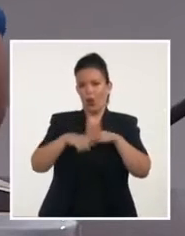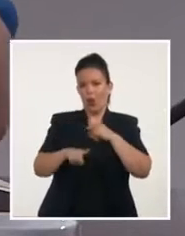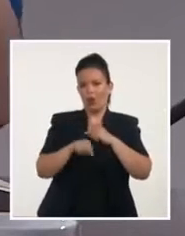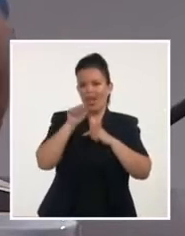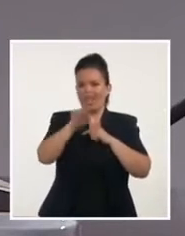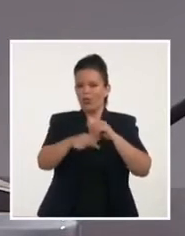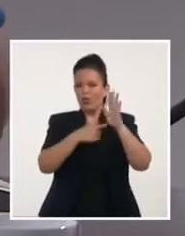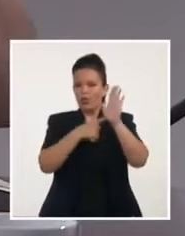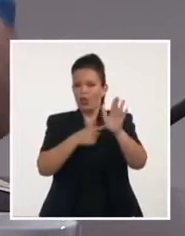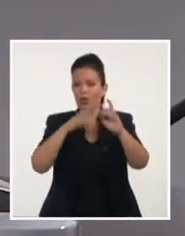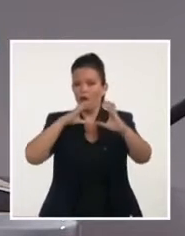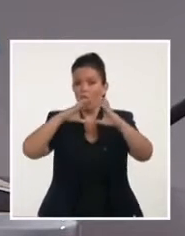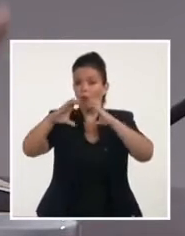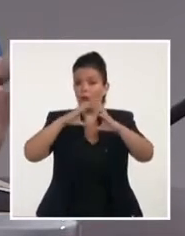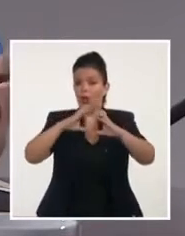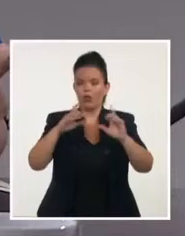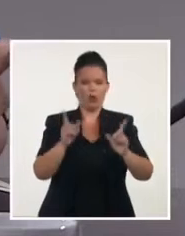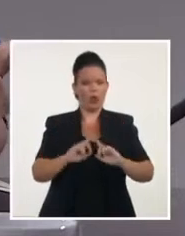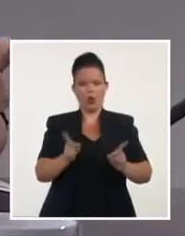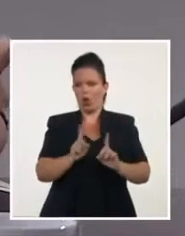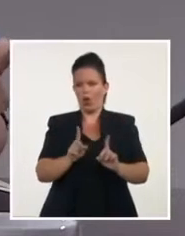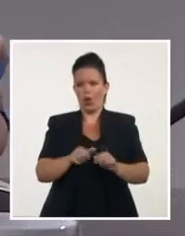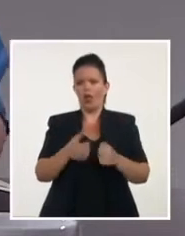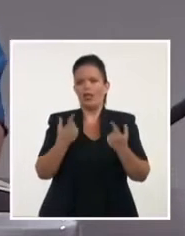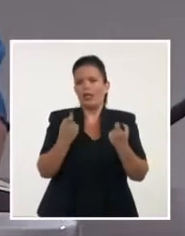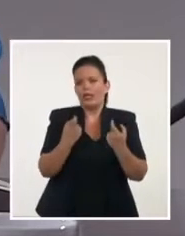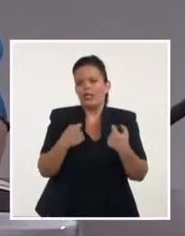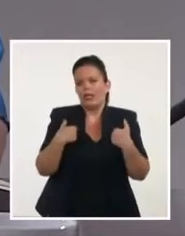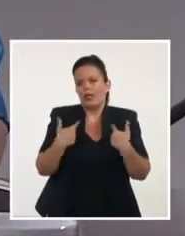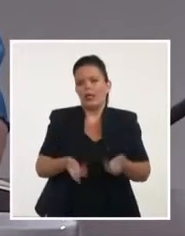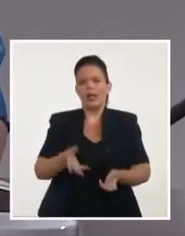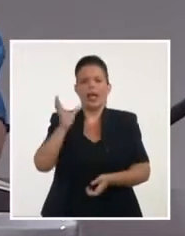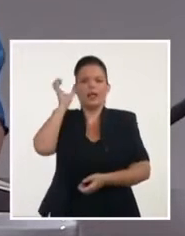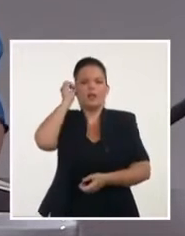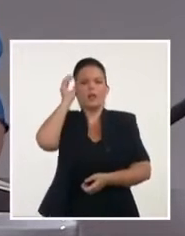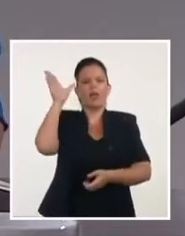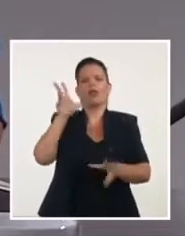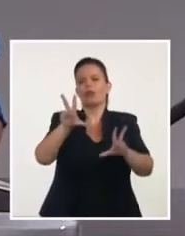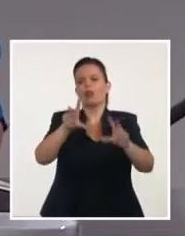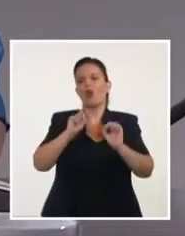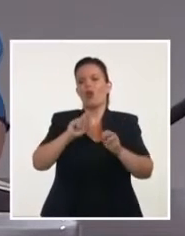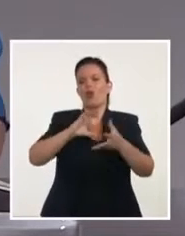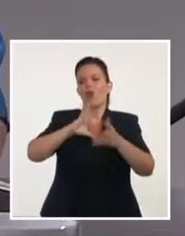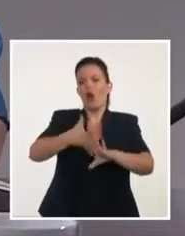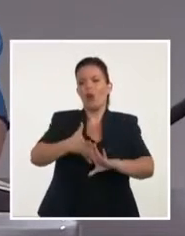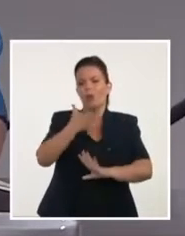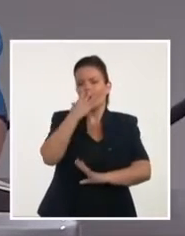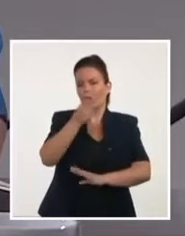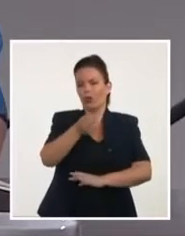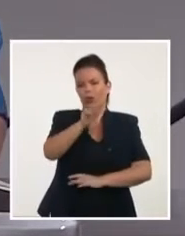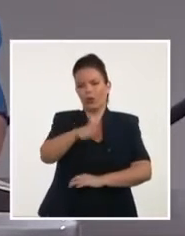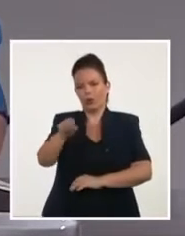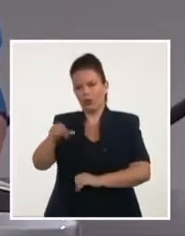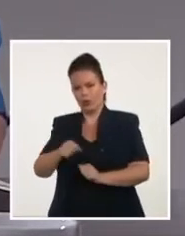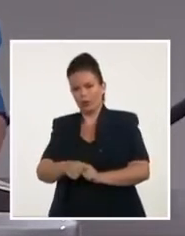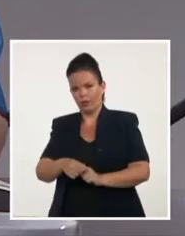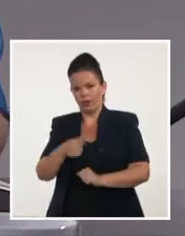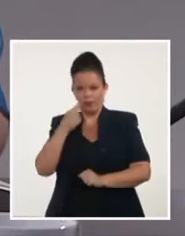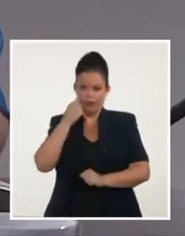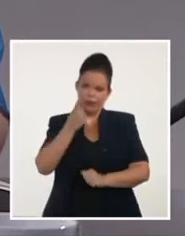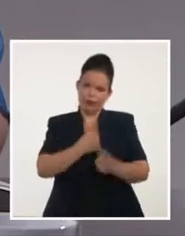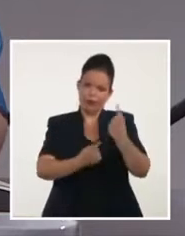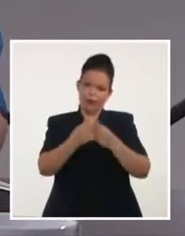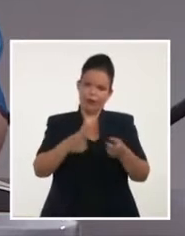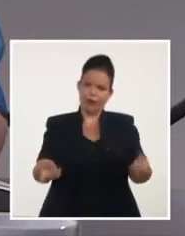necesita ser creativo. Por ejemplo, hoy estábamos viendo una campaña anclada a la palabra libertad. Entonces